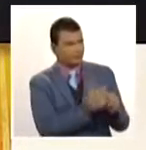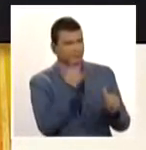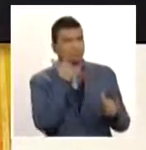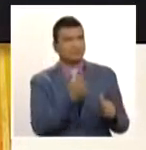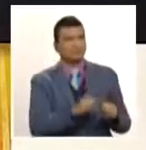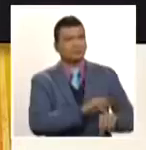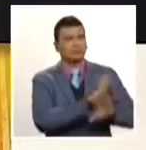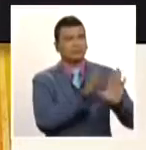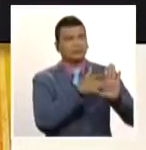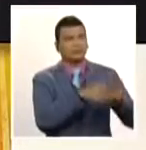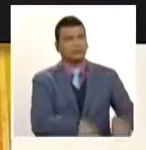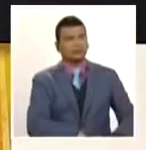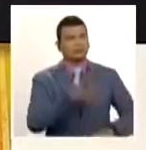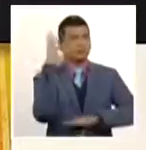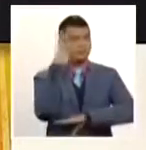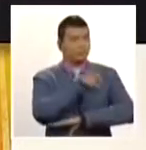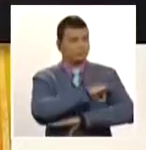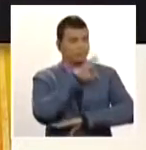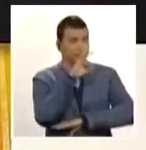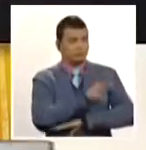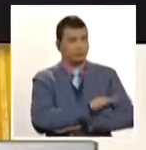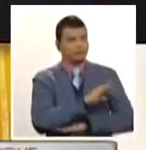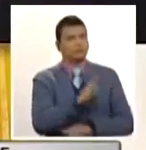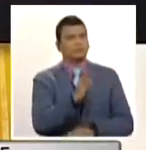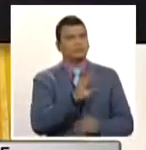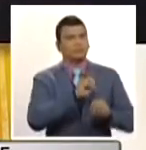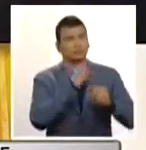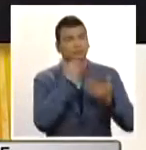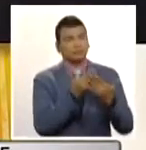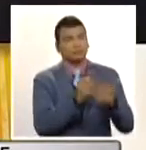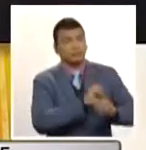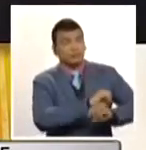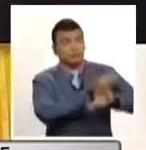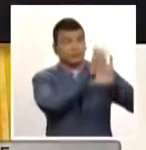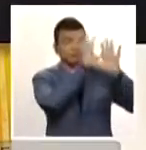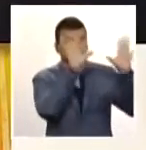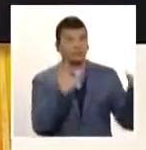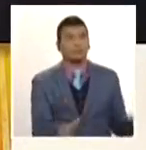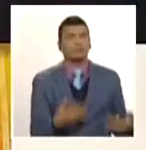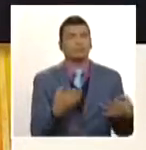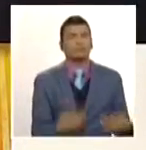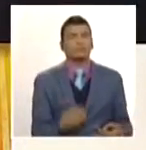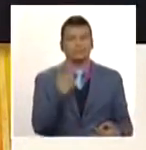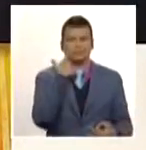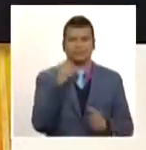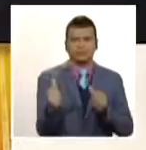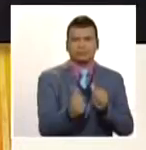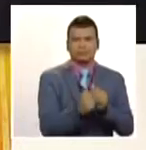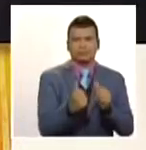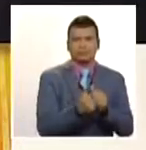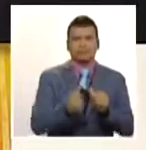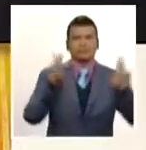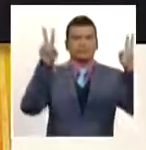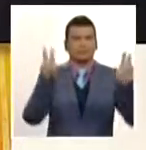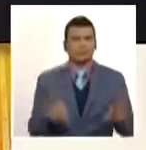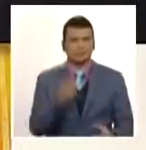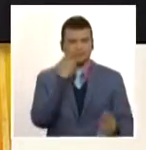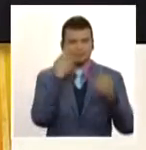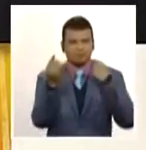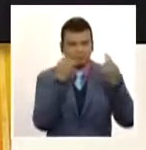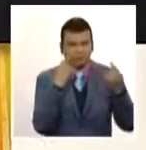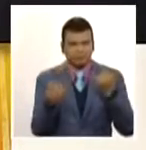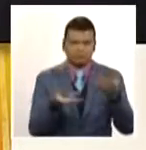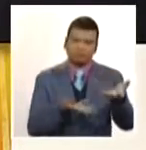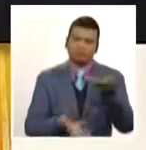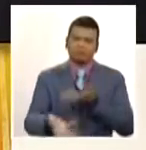mañanas de nuestro canal regional Telepacífico. Feliz amanecer, qué gusto poder estar con ustedes para llevarles temas de interés,